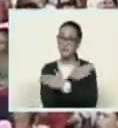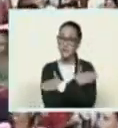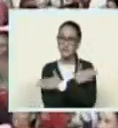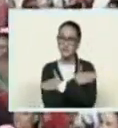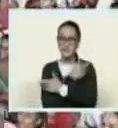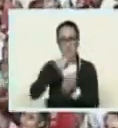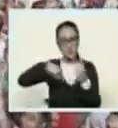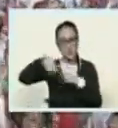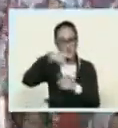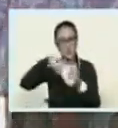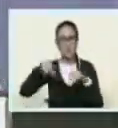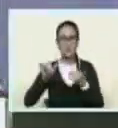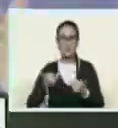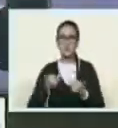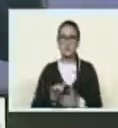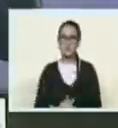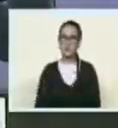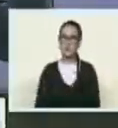felicitémonos,